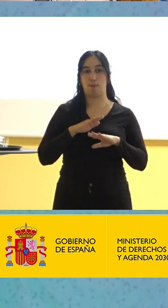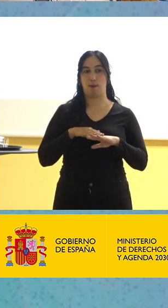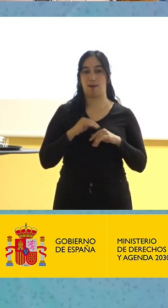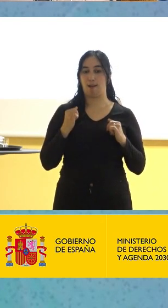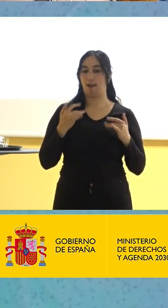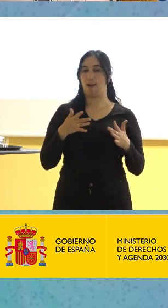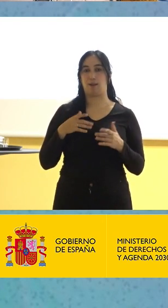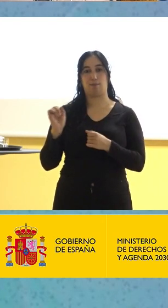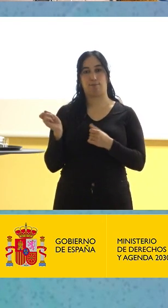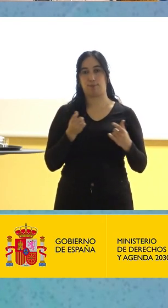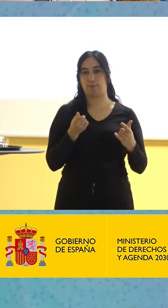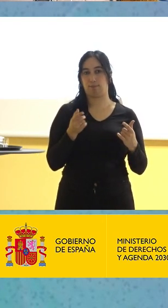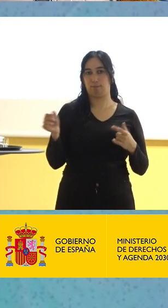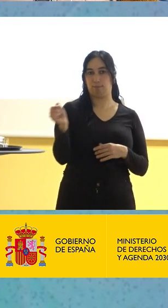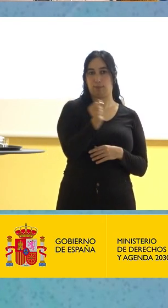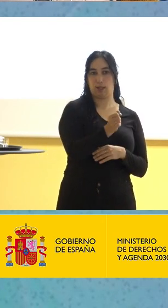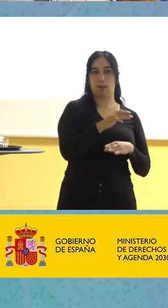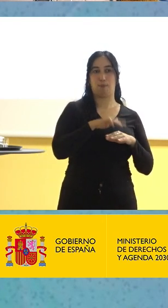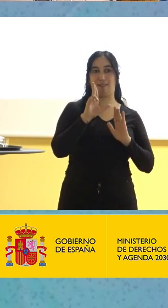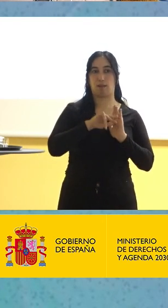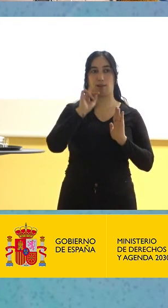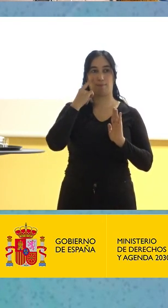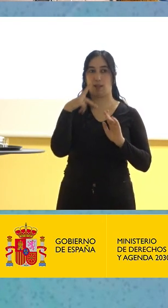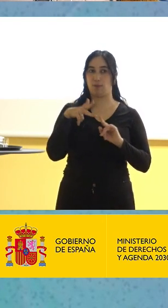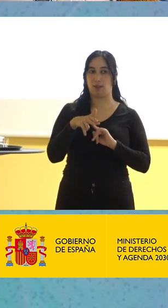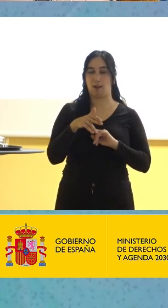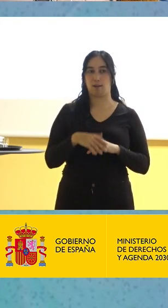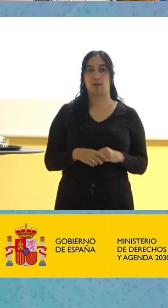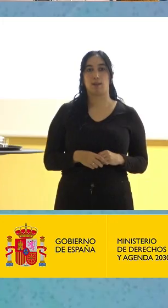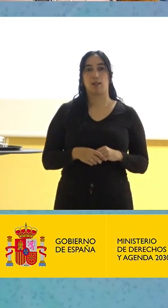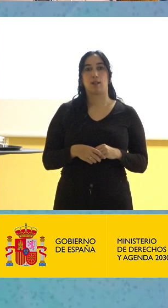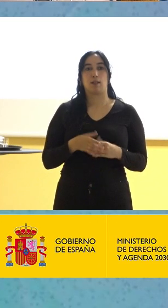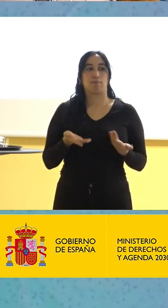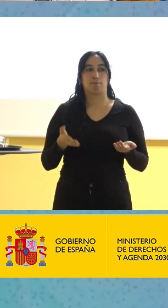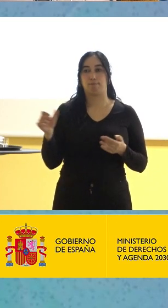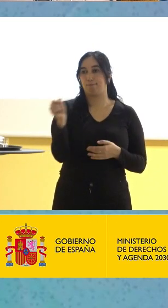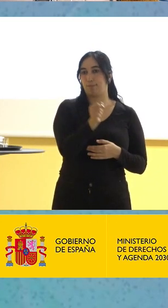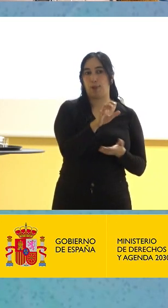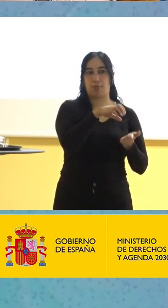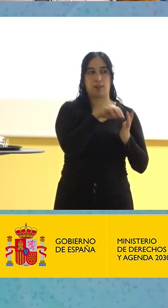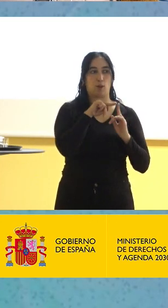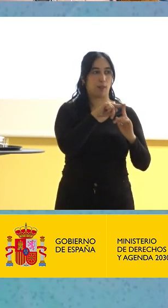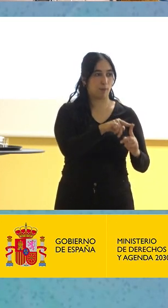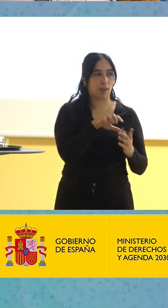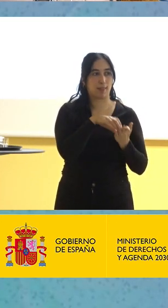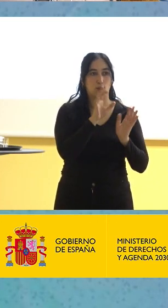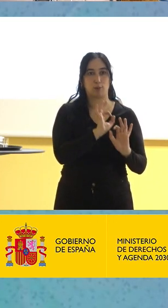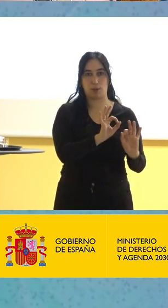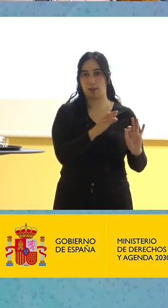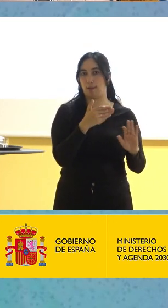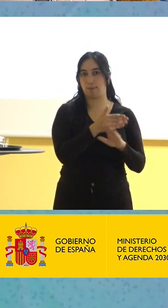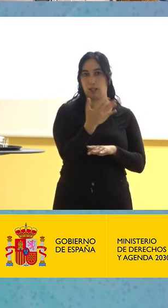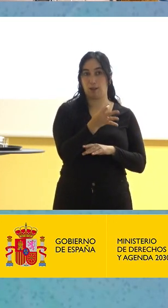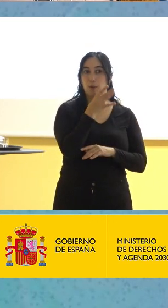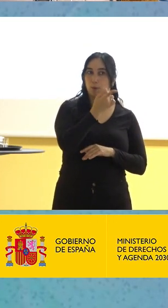ágil, precisamente, para evitar ese retraso diagnóstico, bueno, pues a centros de referencia, centros especializados que